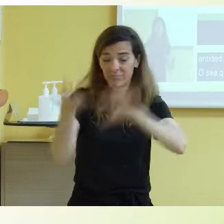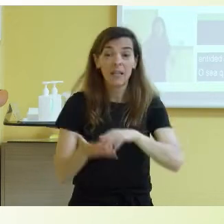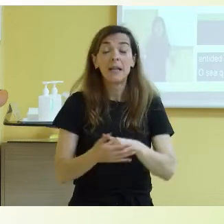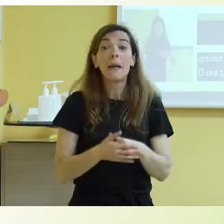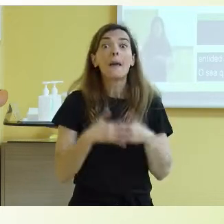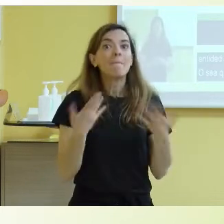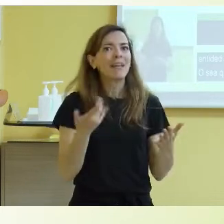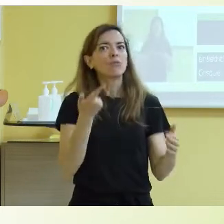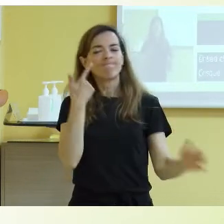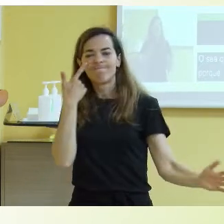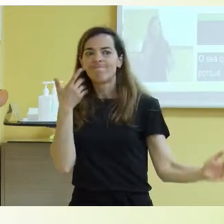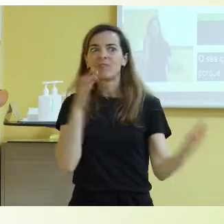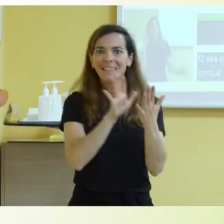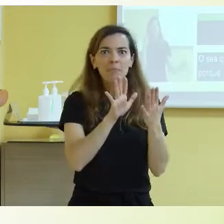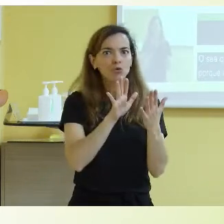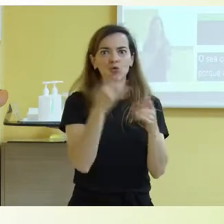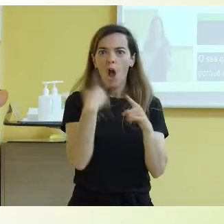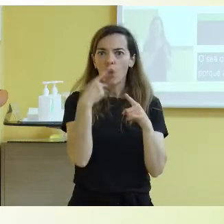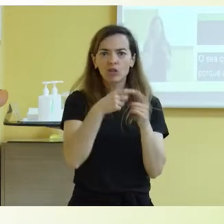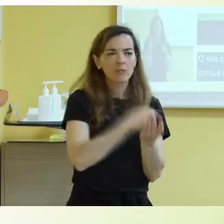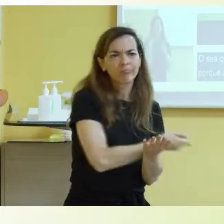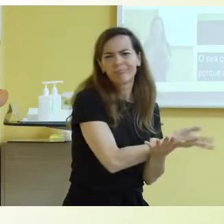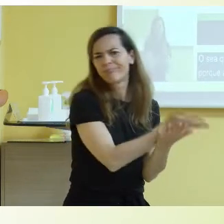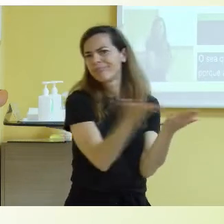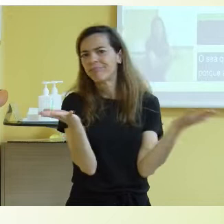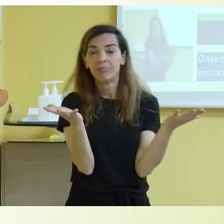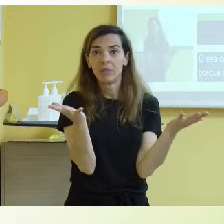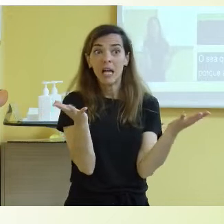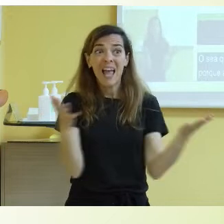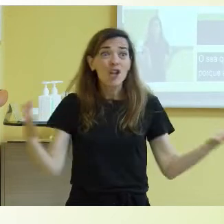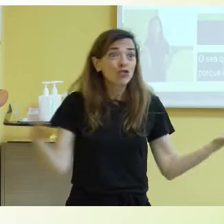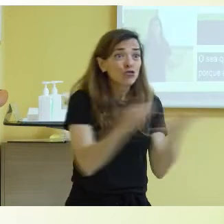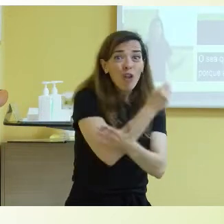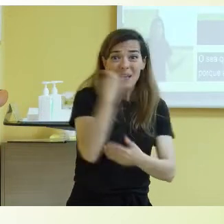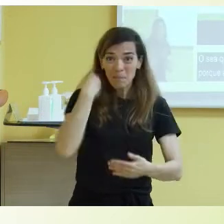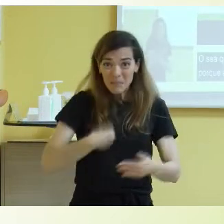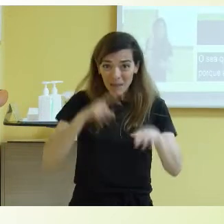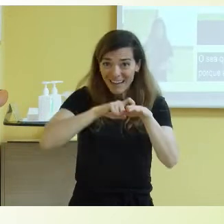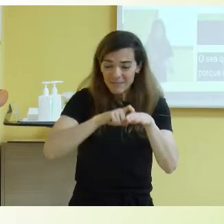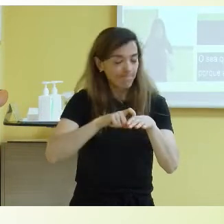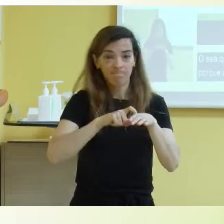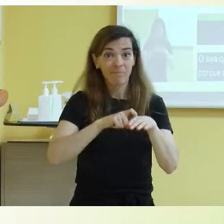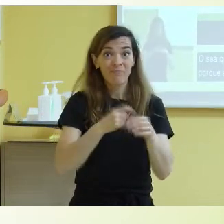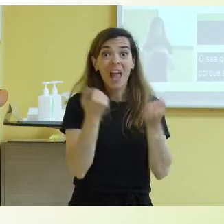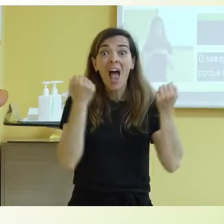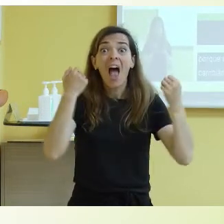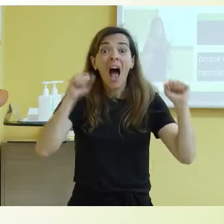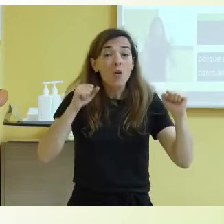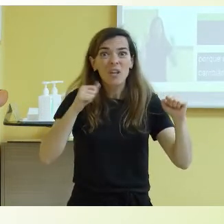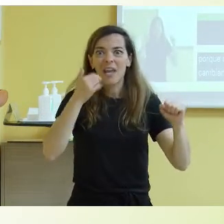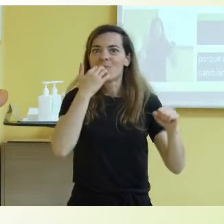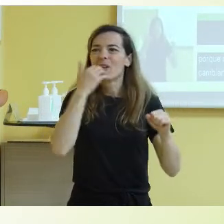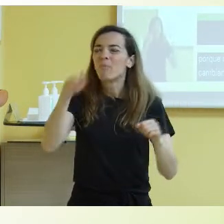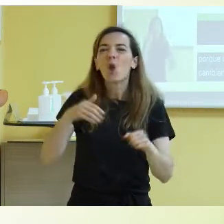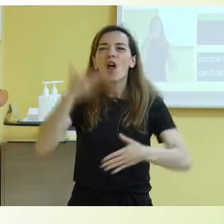que nos enfrentamos a una variedad enorme de cosas y es muy difícil encuadrarlas todas en el mismo sitio. Incluso aunque cojamos un paraguas de estos de epilepsia criptogenética